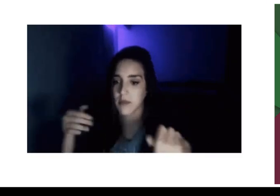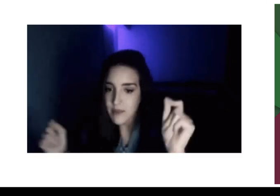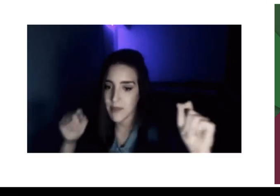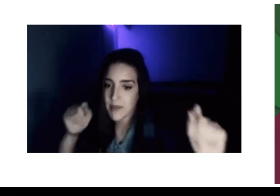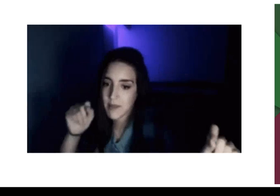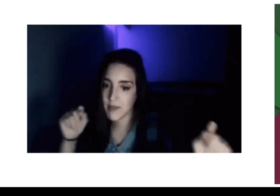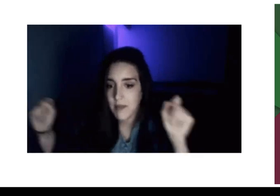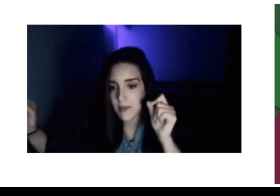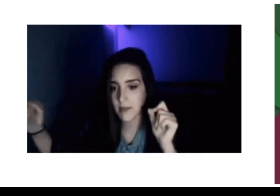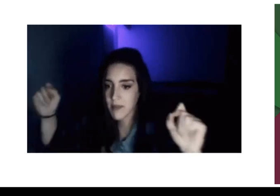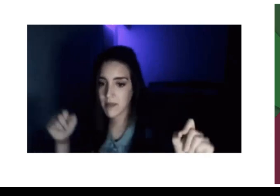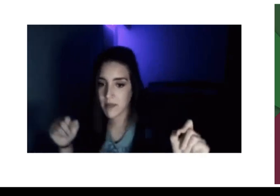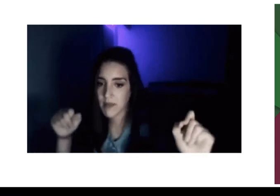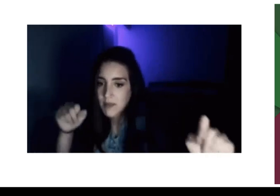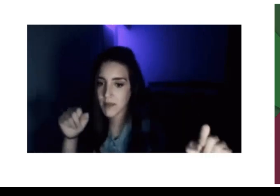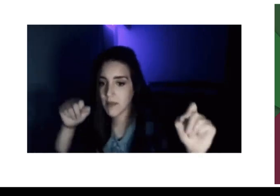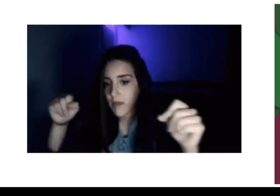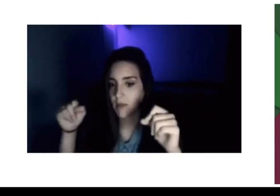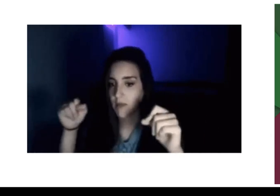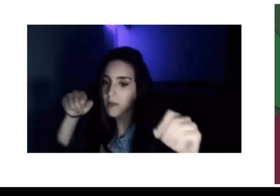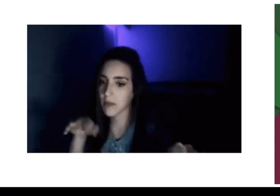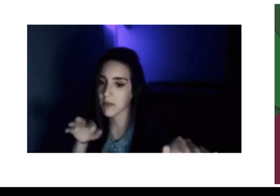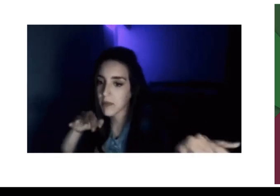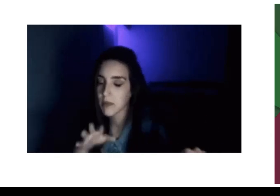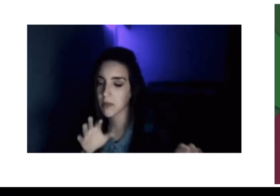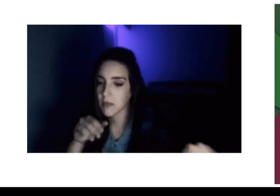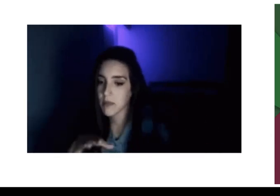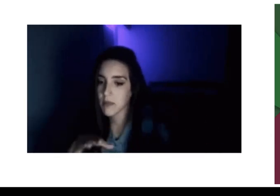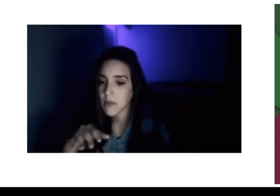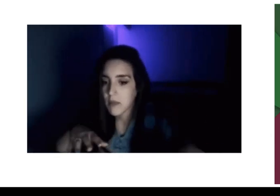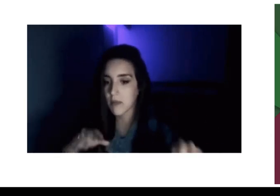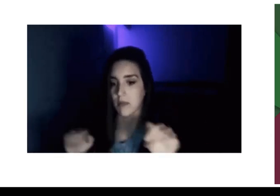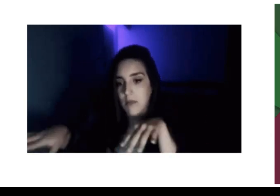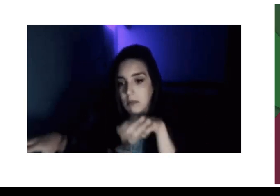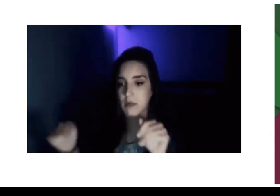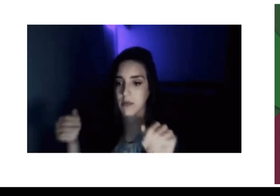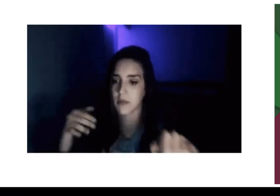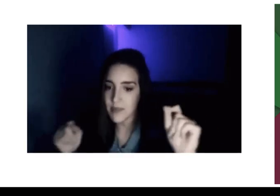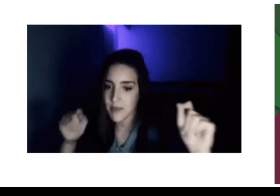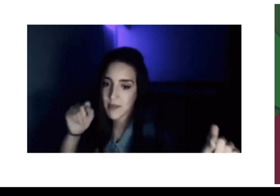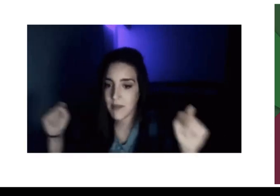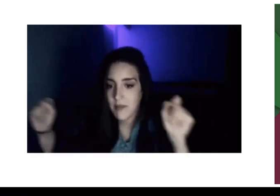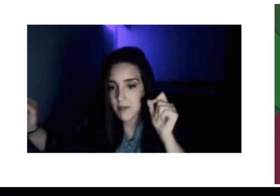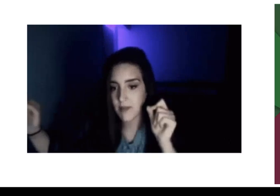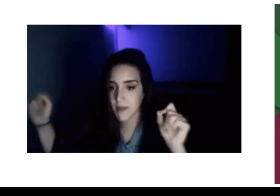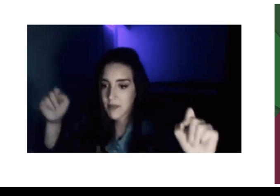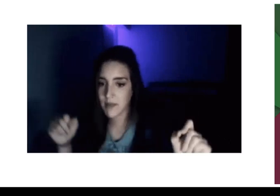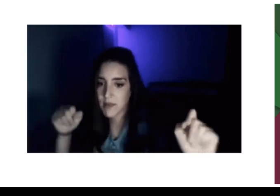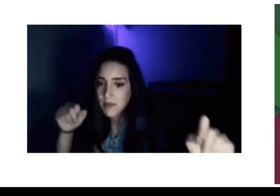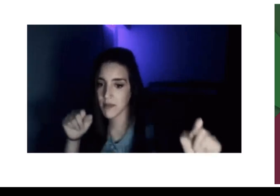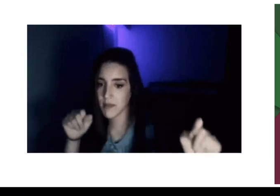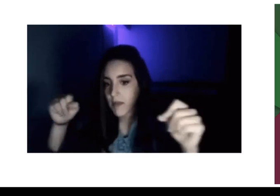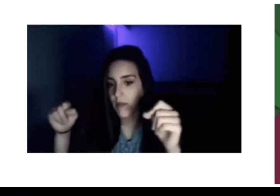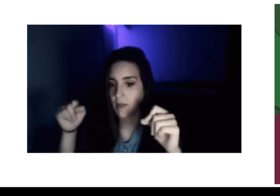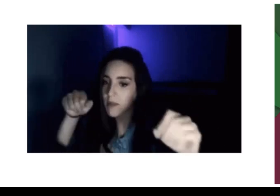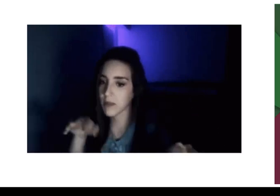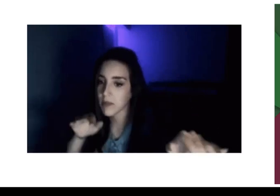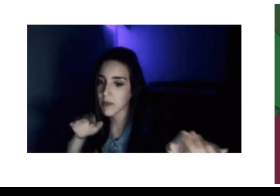Gif, ¿no? Sí. Creo que refleja bien el espíritu del libro, ¿no? Un poco la